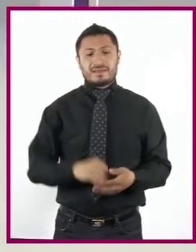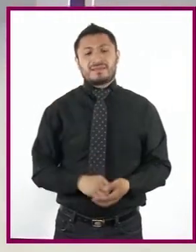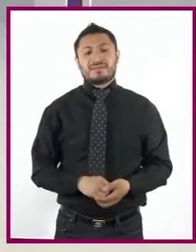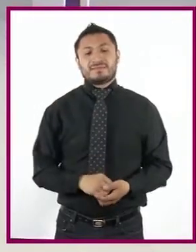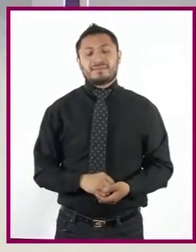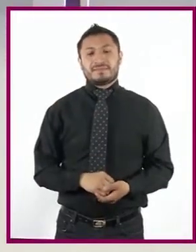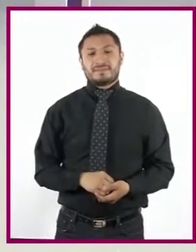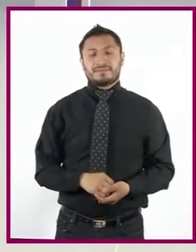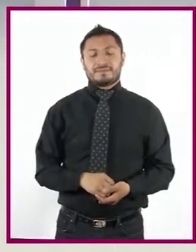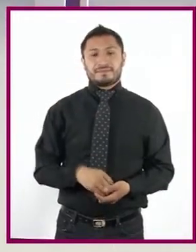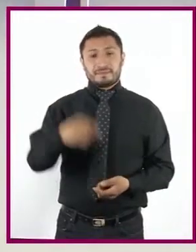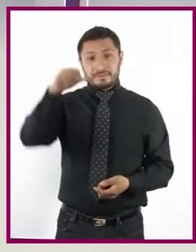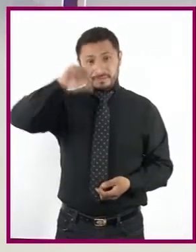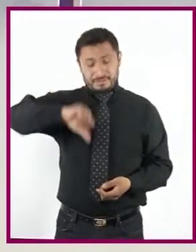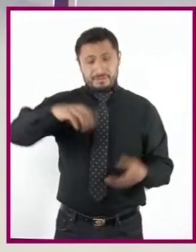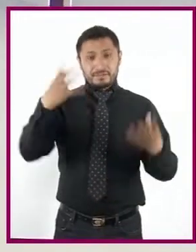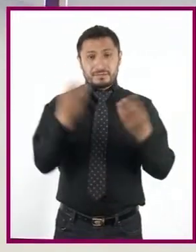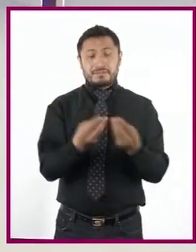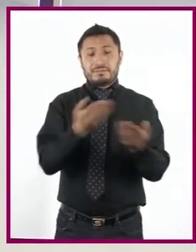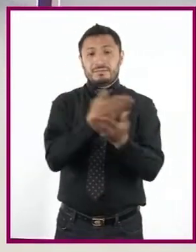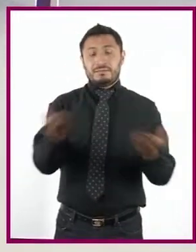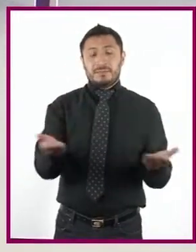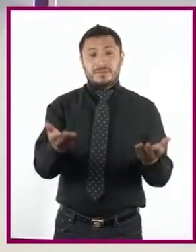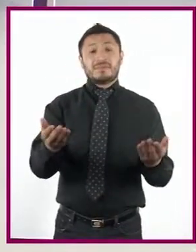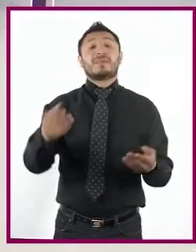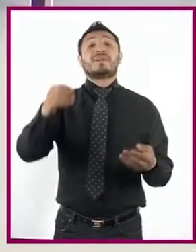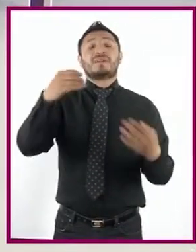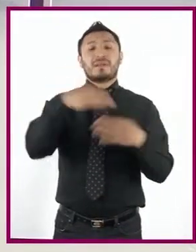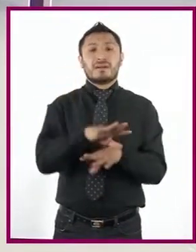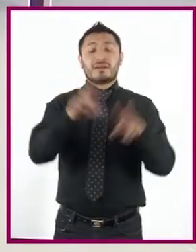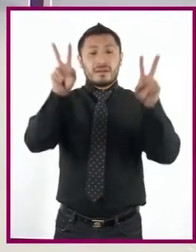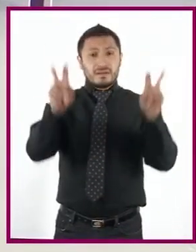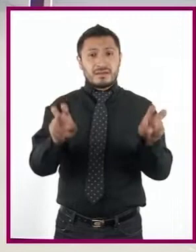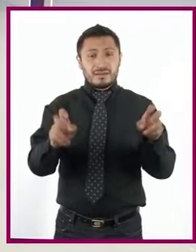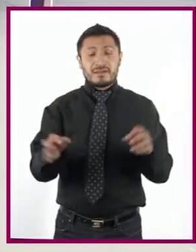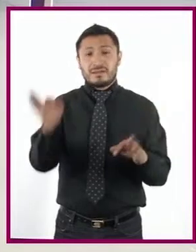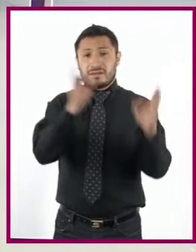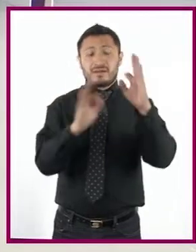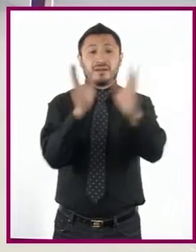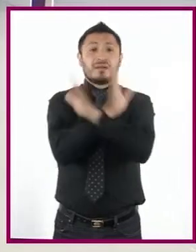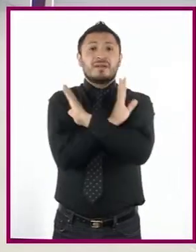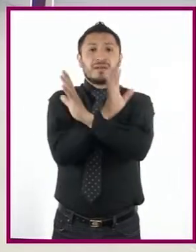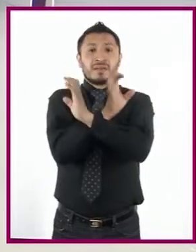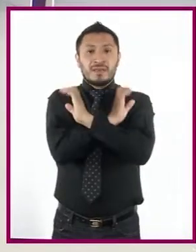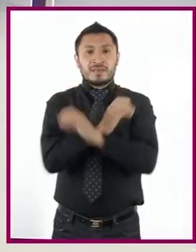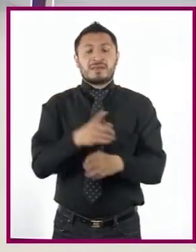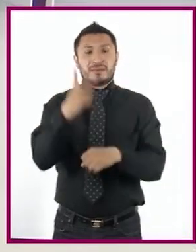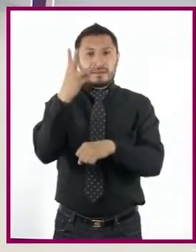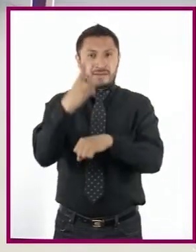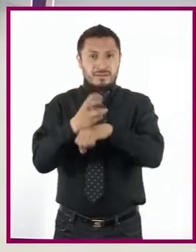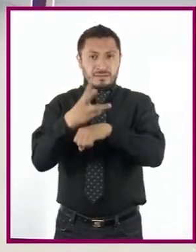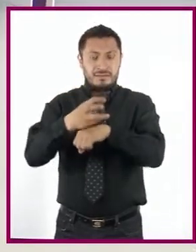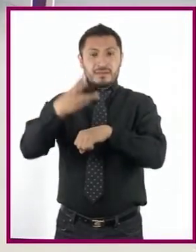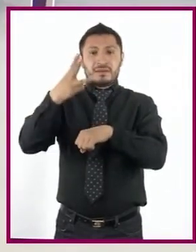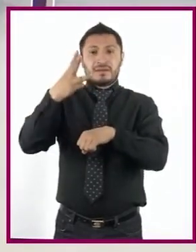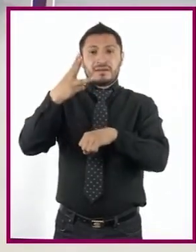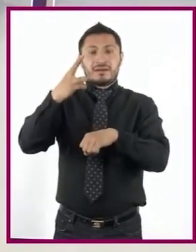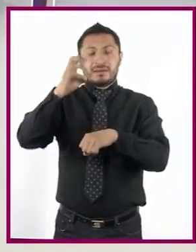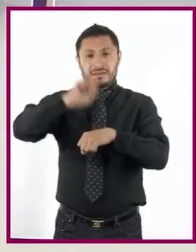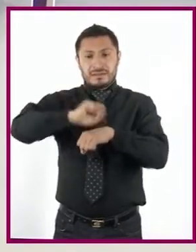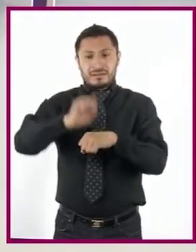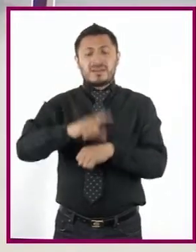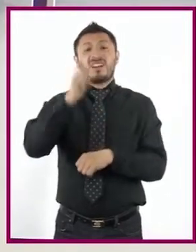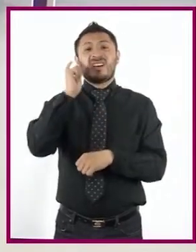Juárez. Estaré con ustedes en esta sesión de la asignatura Formación Cívica y Ética de tercer grado, titulada